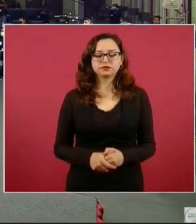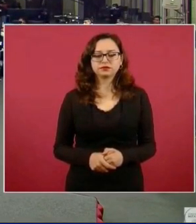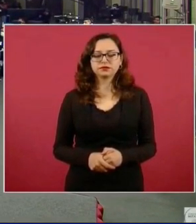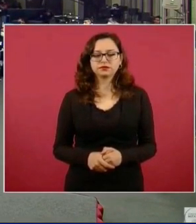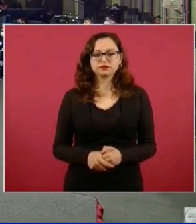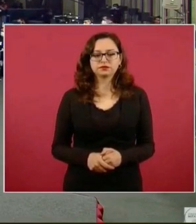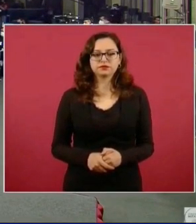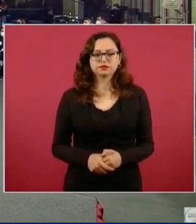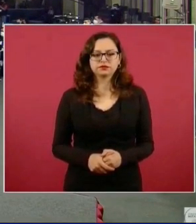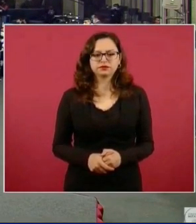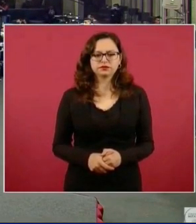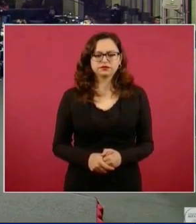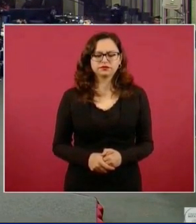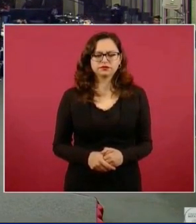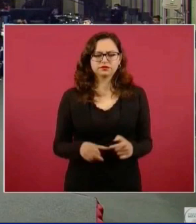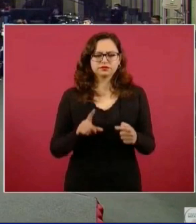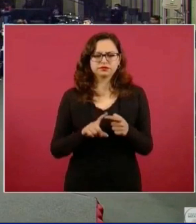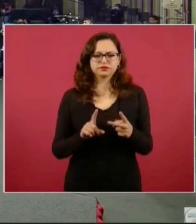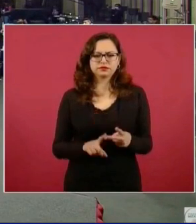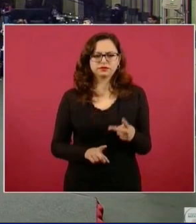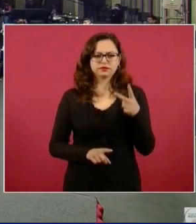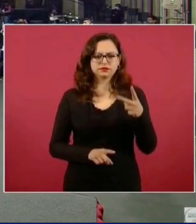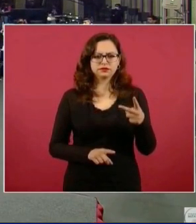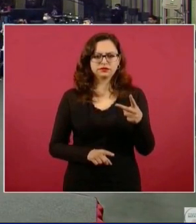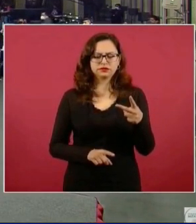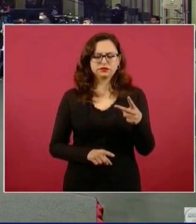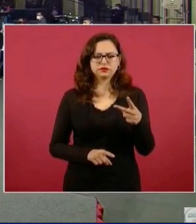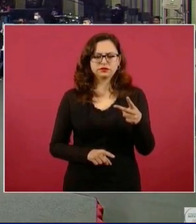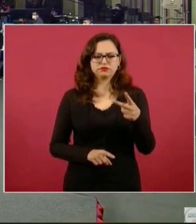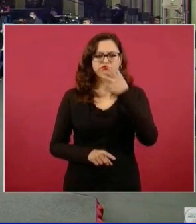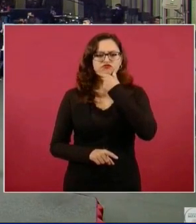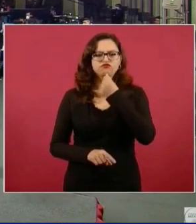Quedaron, creo que dos compañeros.